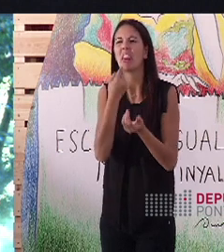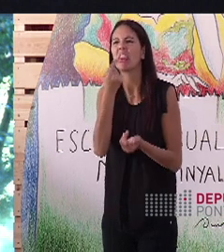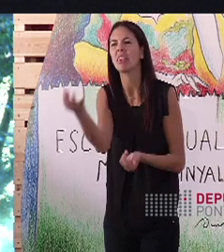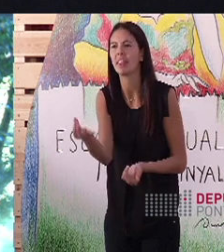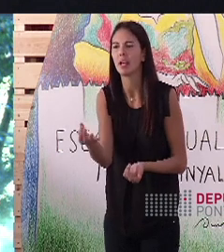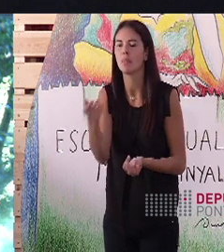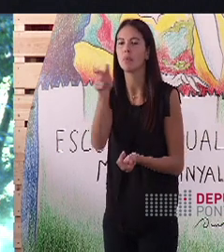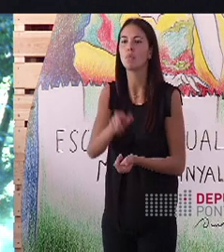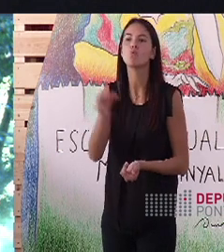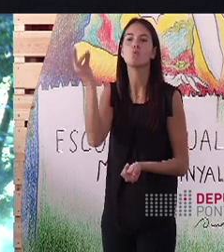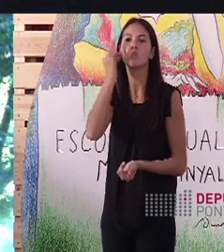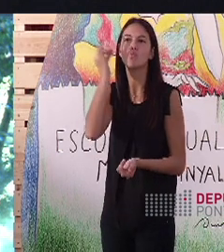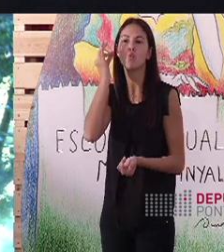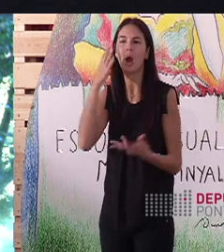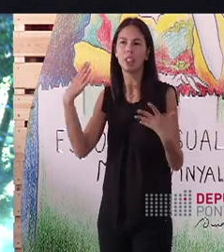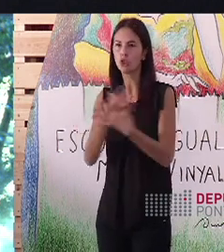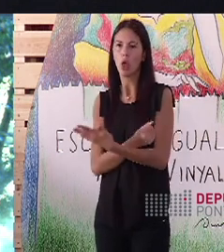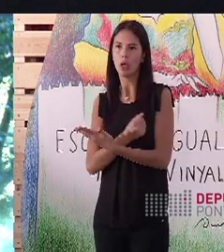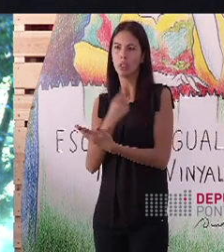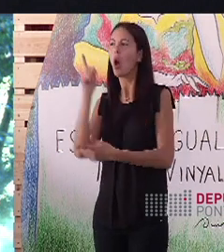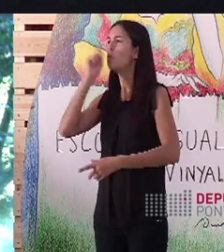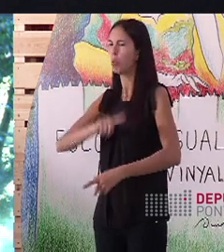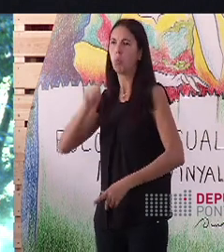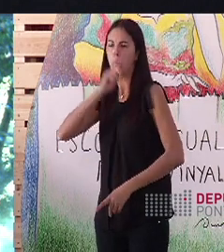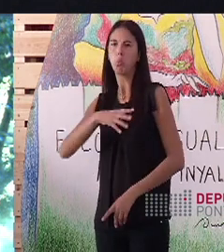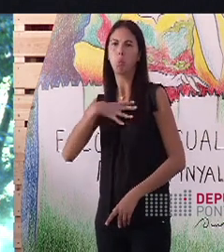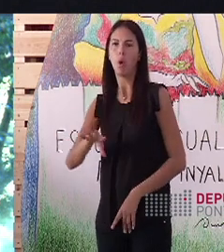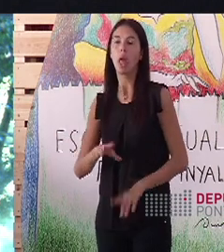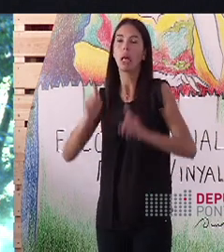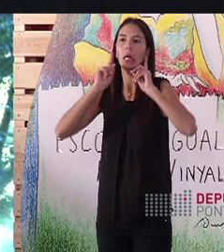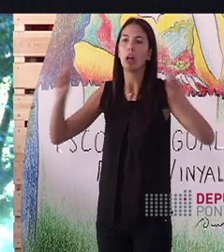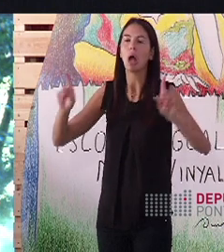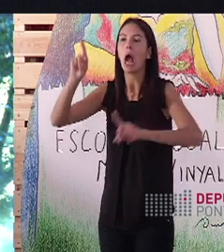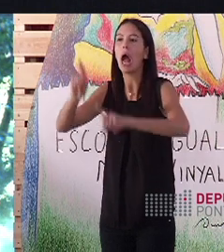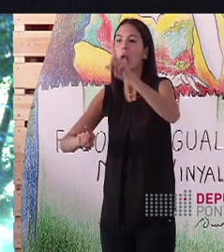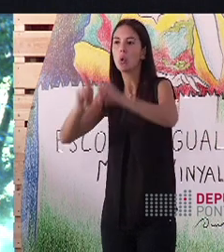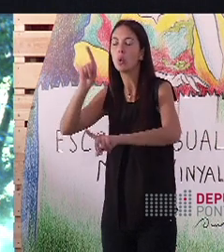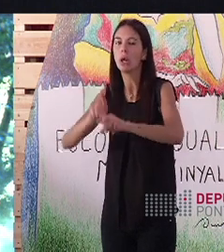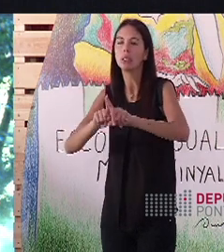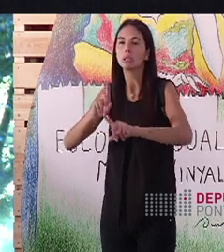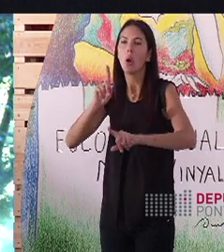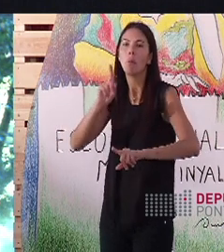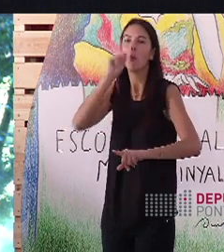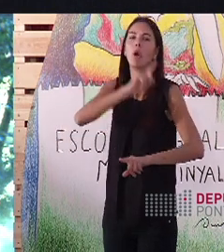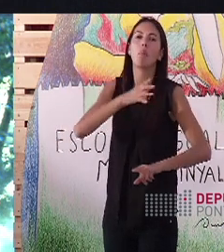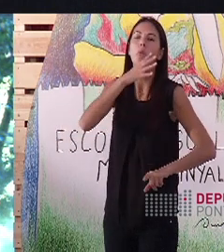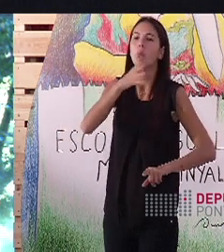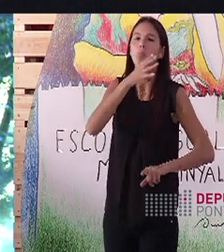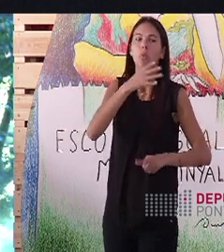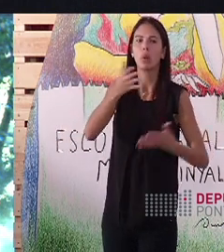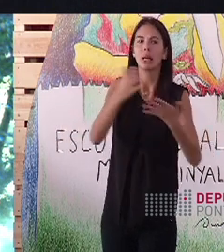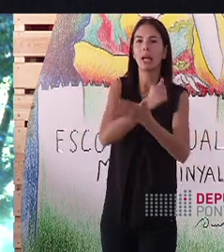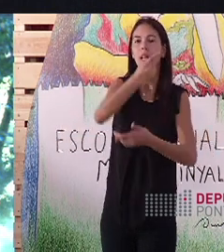mujeres somos prostituibles, de que si hay unas cuantas que están prostituidas es porque